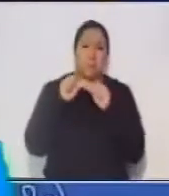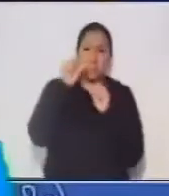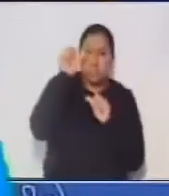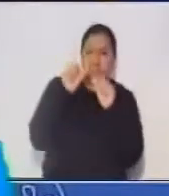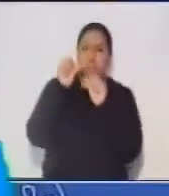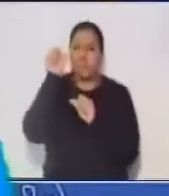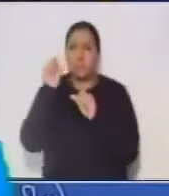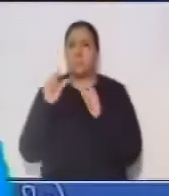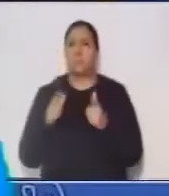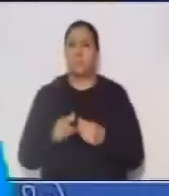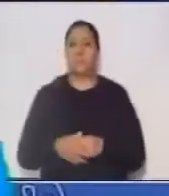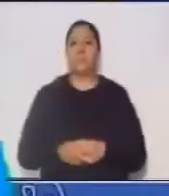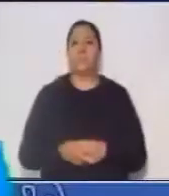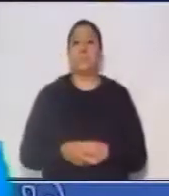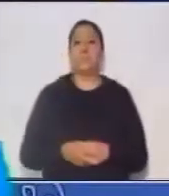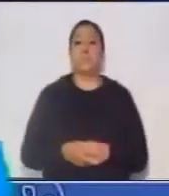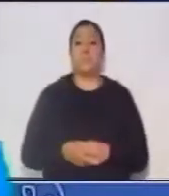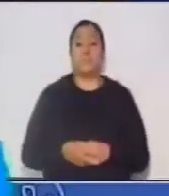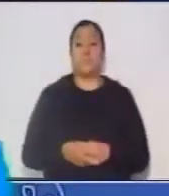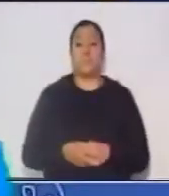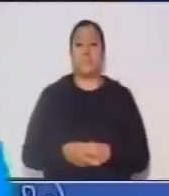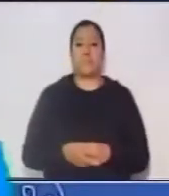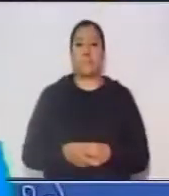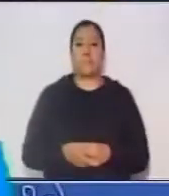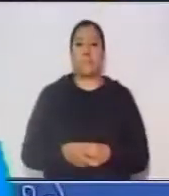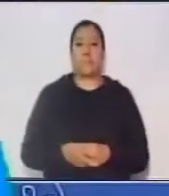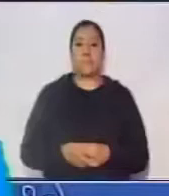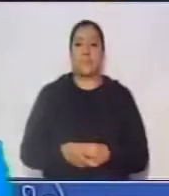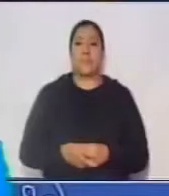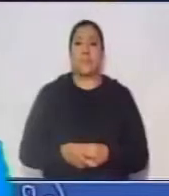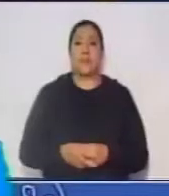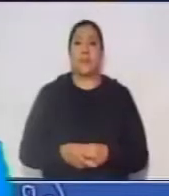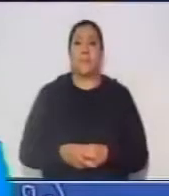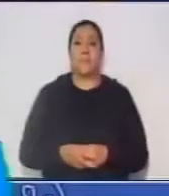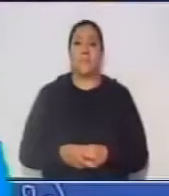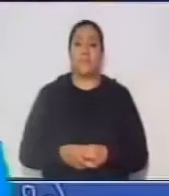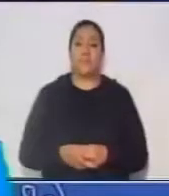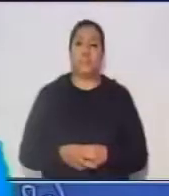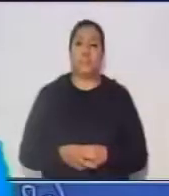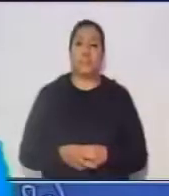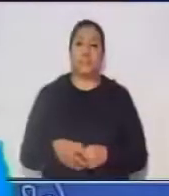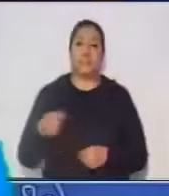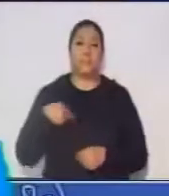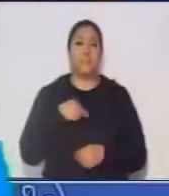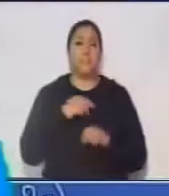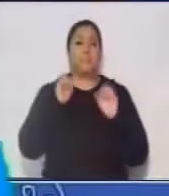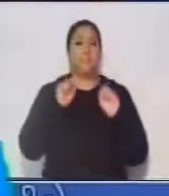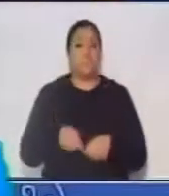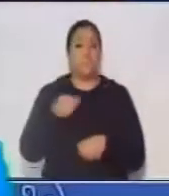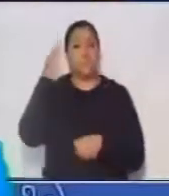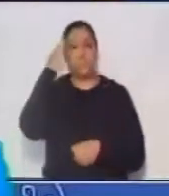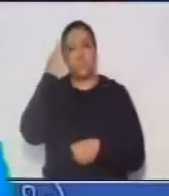Podemos hacerlo dentro de él. Podemos encontrar entonces la altura